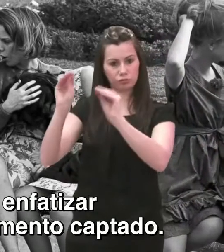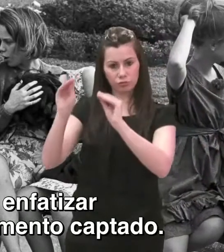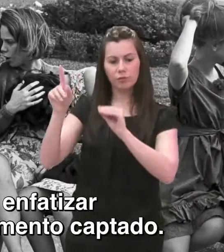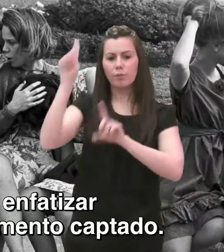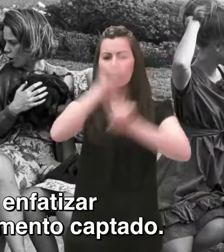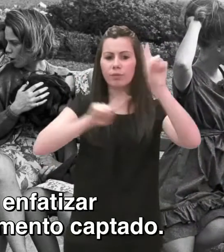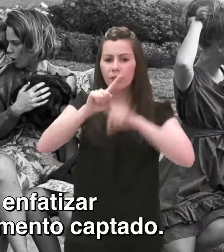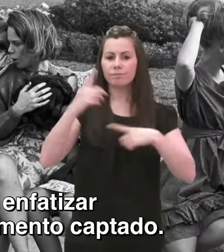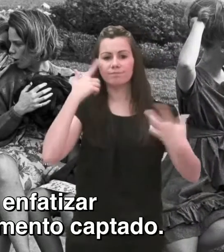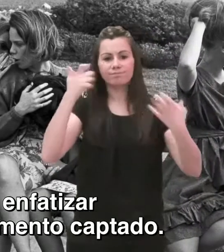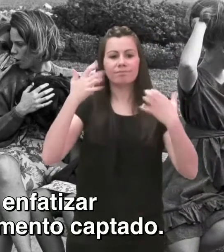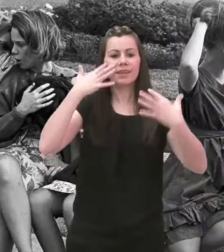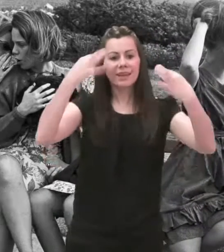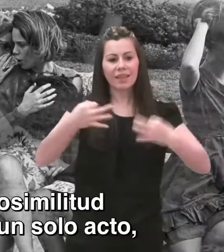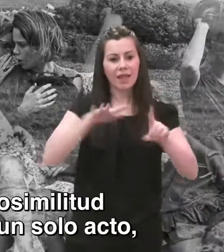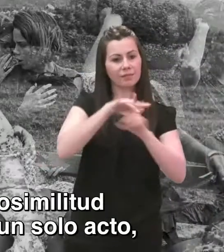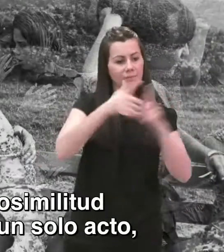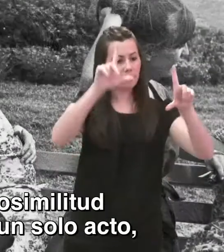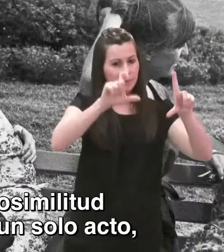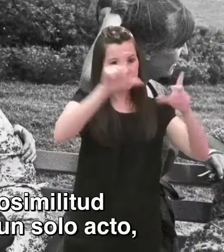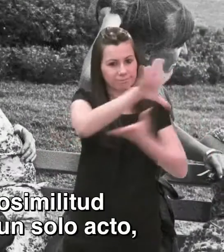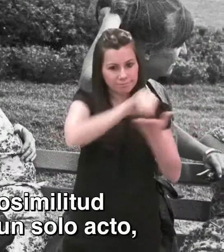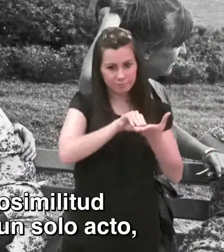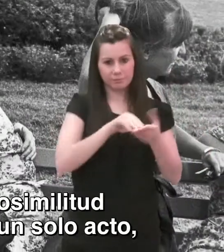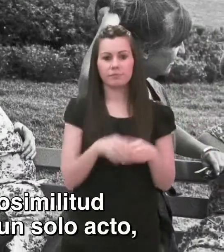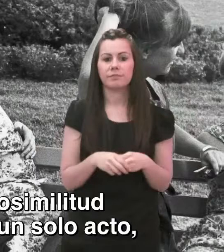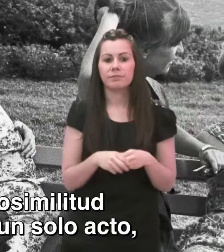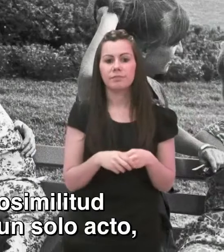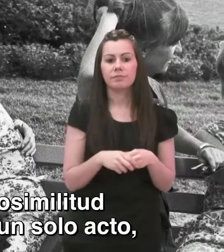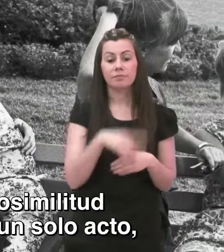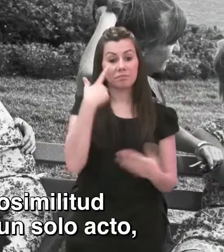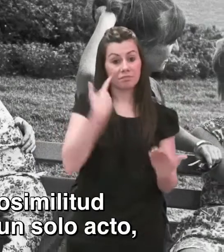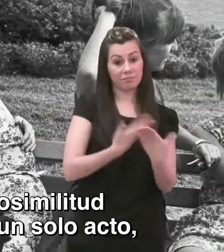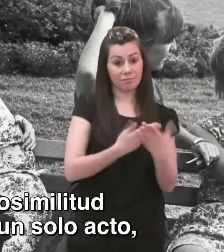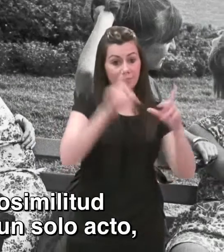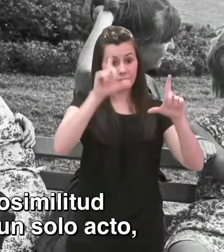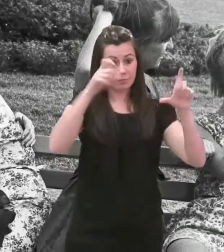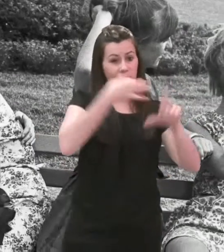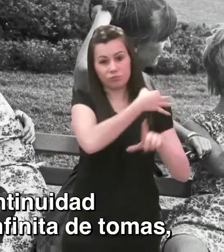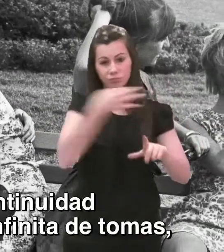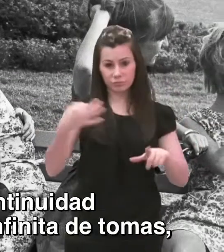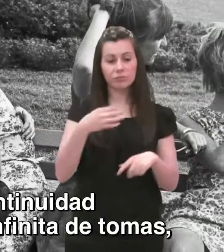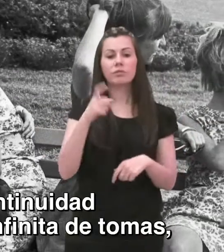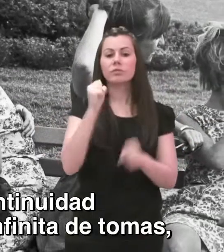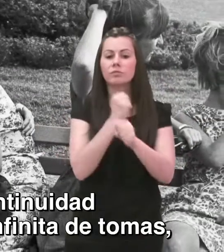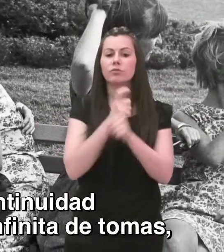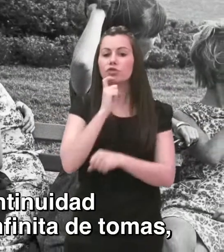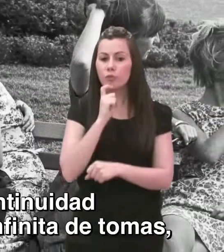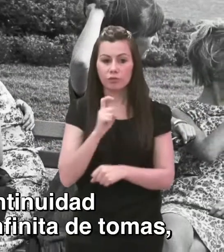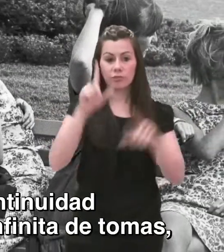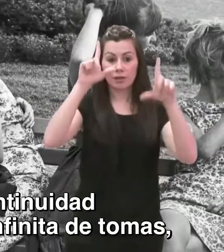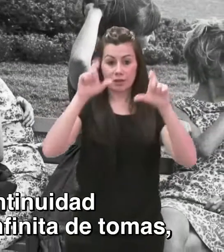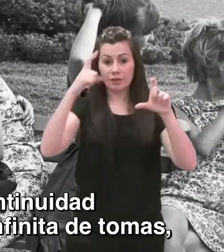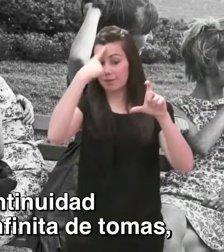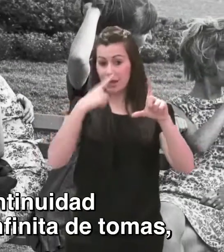la autenticidad del momento captado. Para que esa verosimilitud no se evaporara en un solo acto, rastreaba su